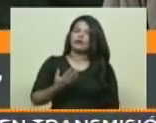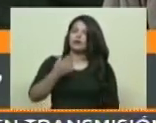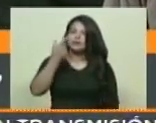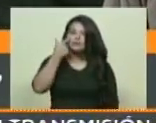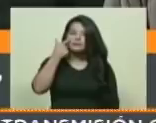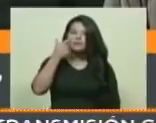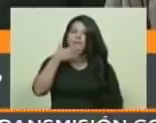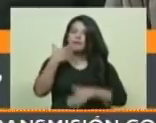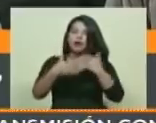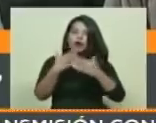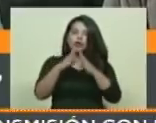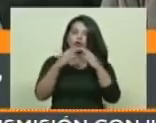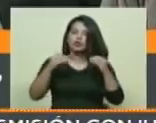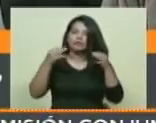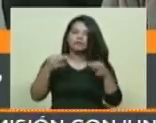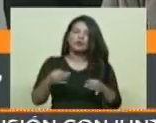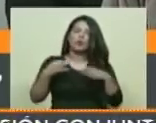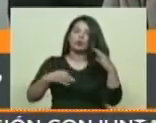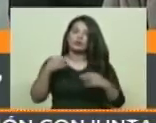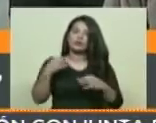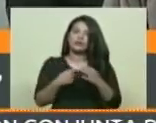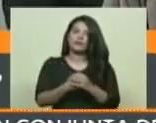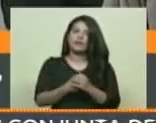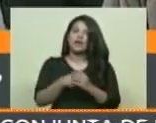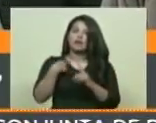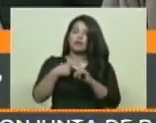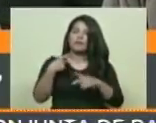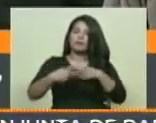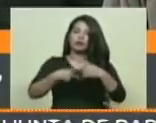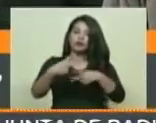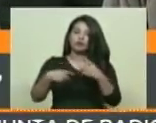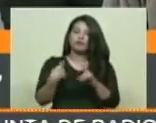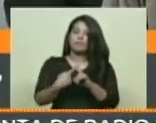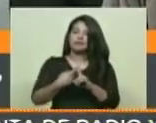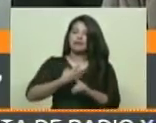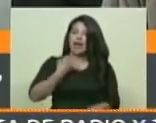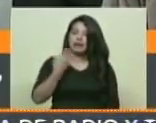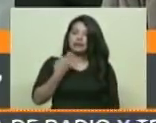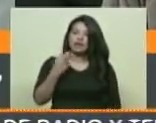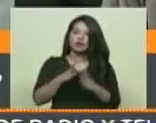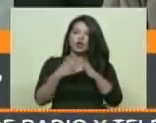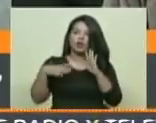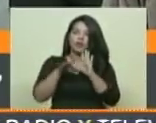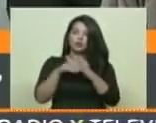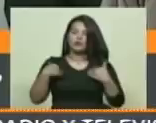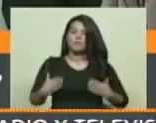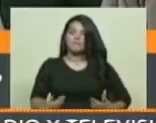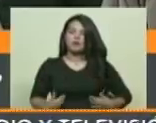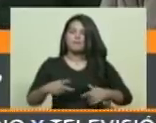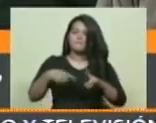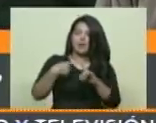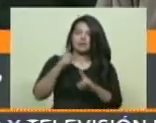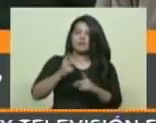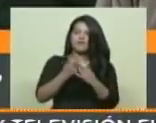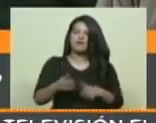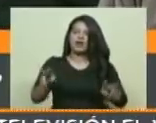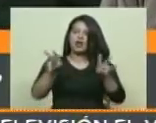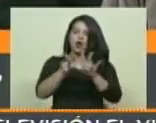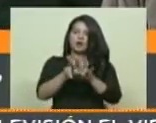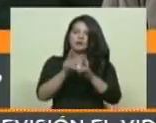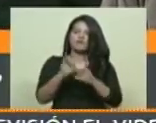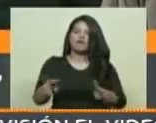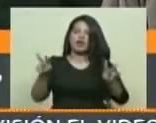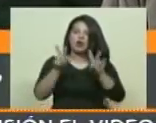mejor cometido de la justicia, el debido proceso, la garantía de los derechos humanos y los valores